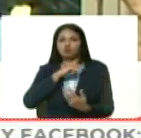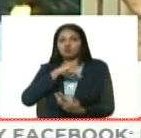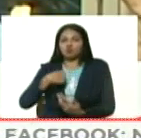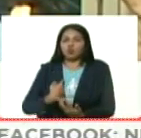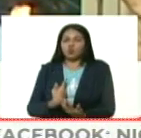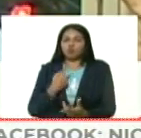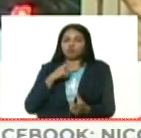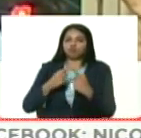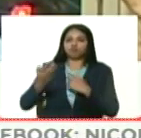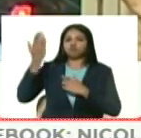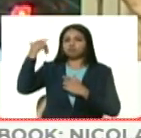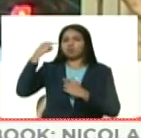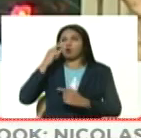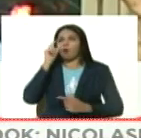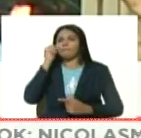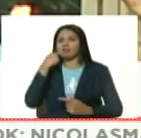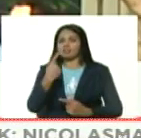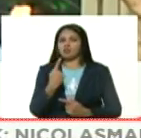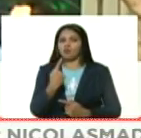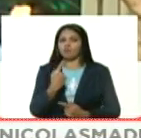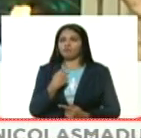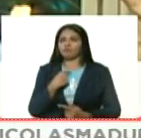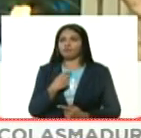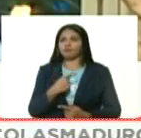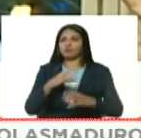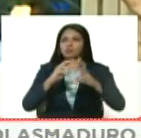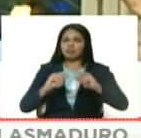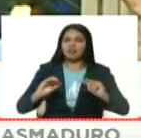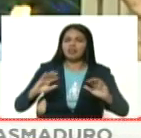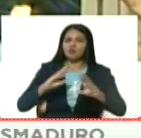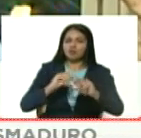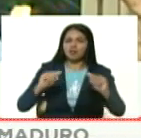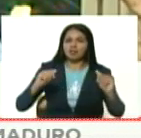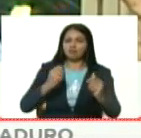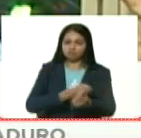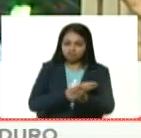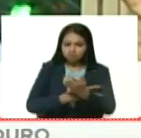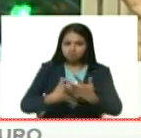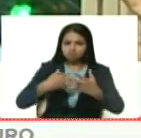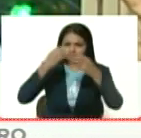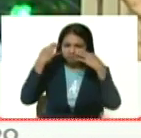Y desde atrás salió Rondón, llanero, llanero, de pura cepa,